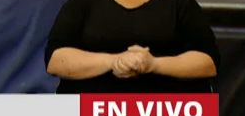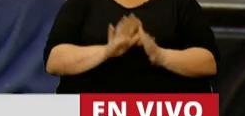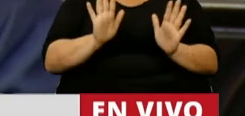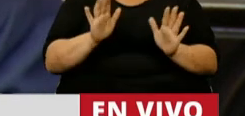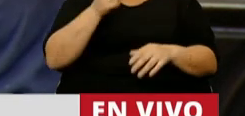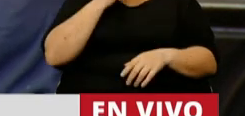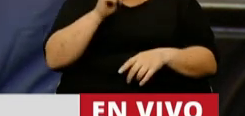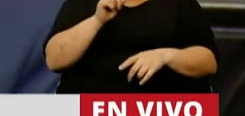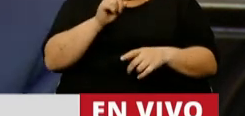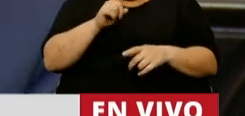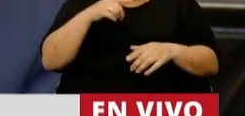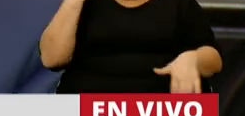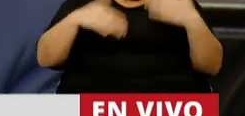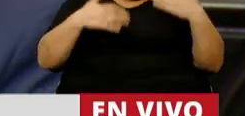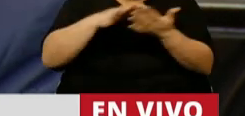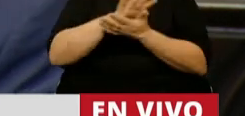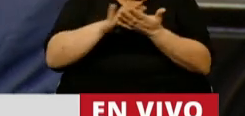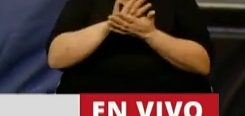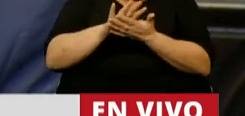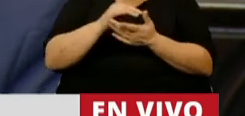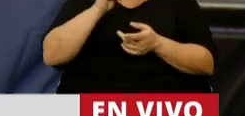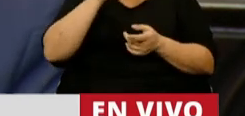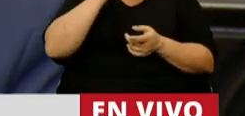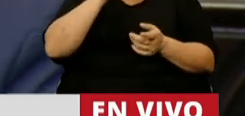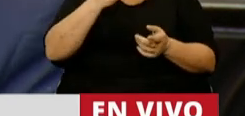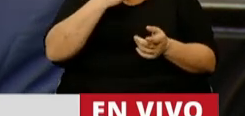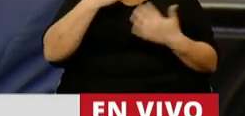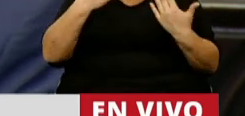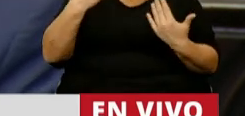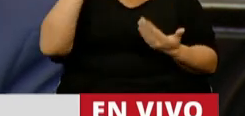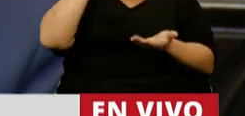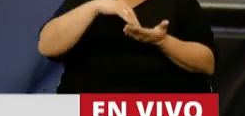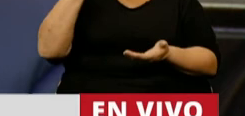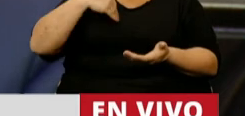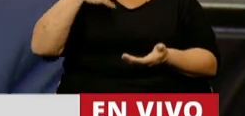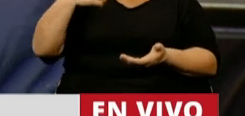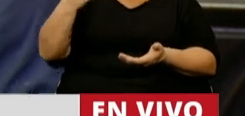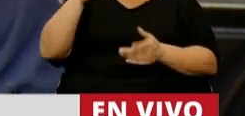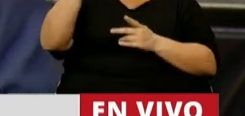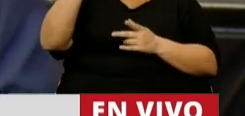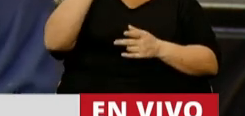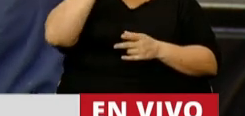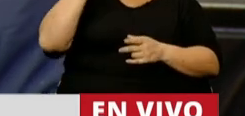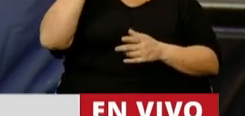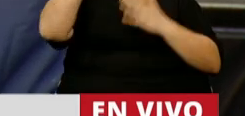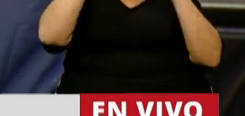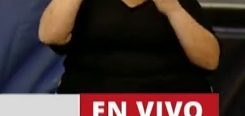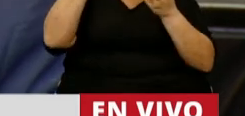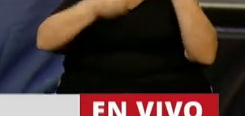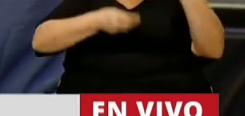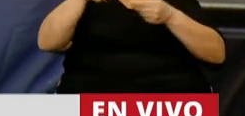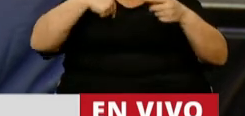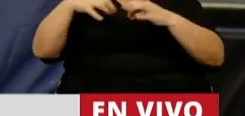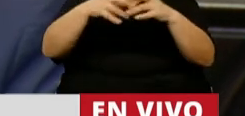Pero si no lo hacemos de manera urgente, corremos otra vez el riesgo de que el país que imagina el presidente a través de este presupuesto